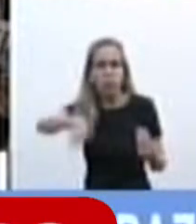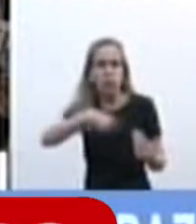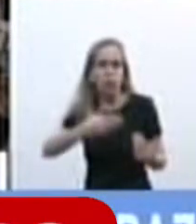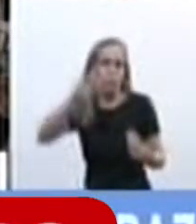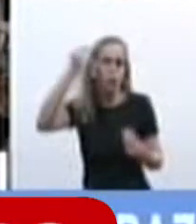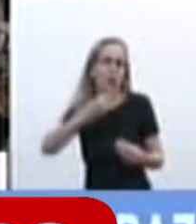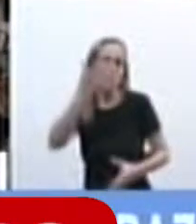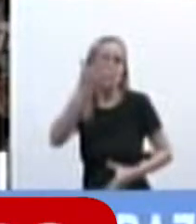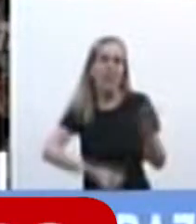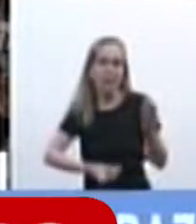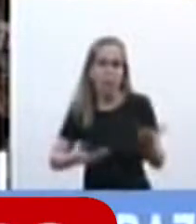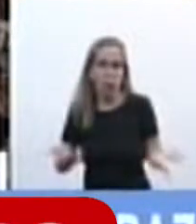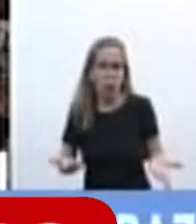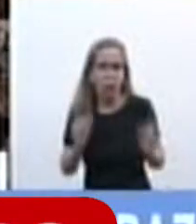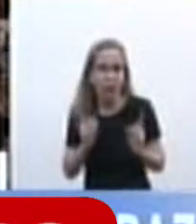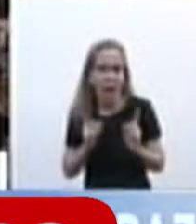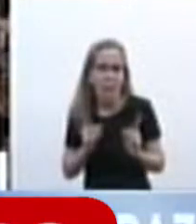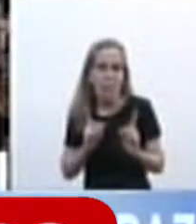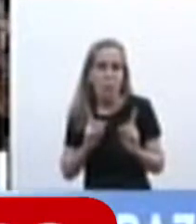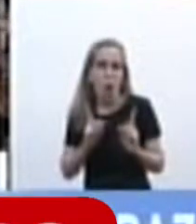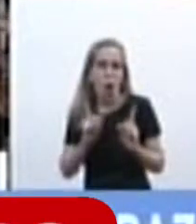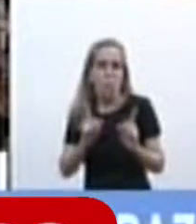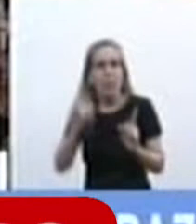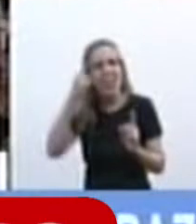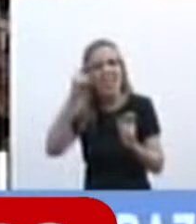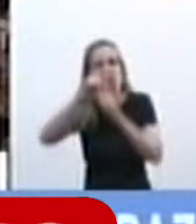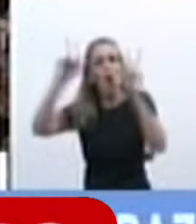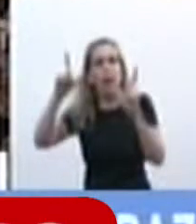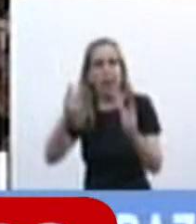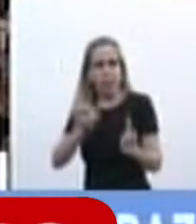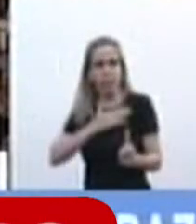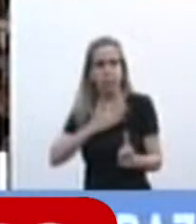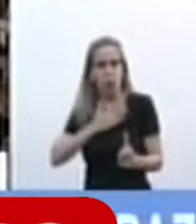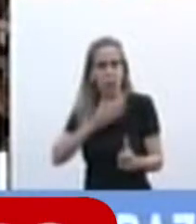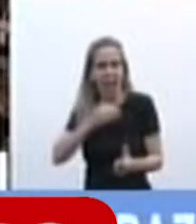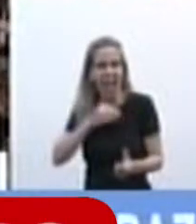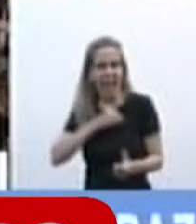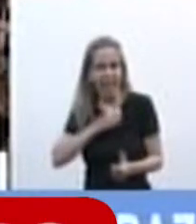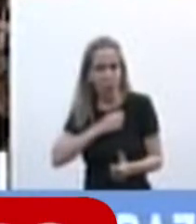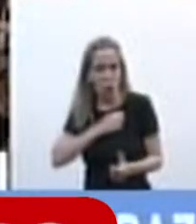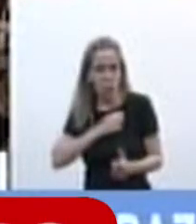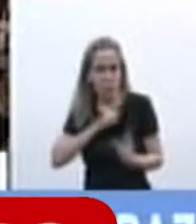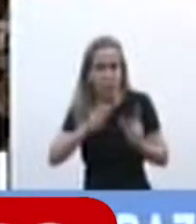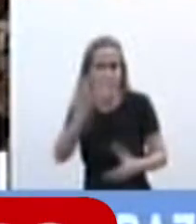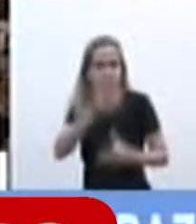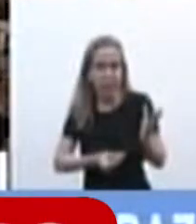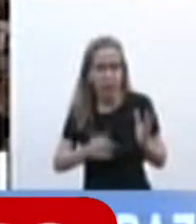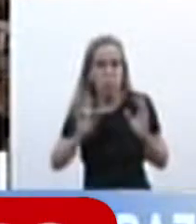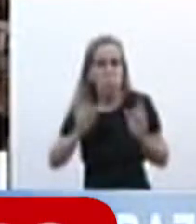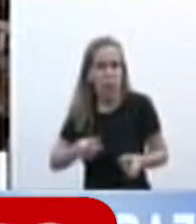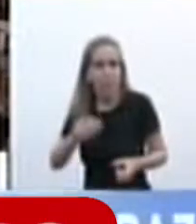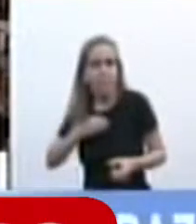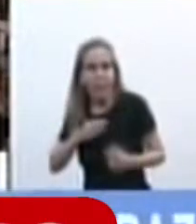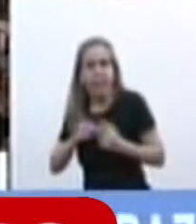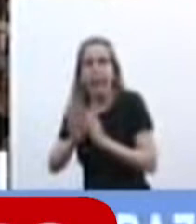fallado con nuestro propio precepto. Hemos fallado. A pesar de nuestra fe, a pesar de